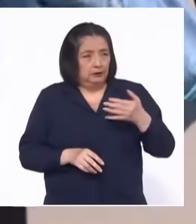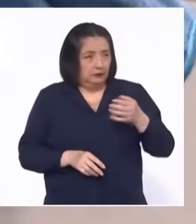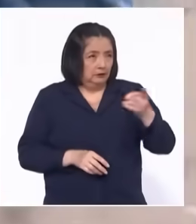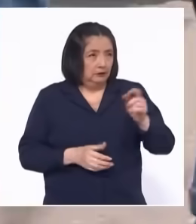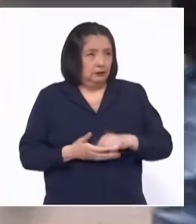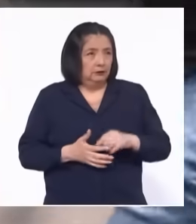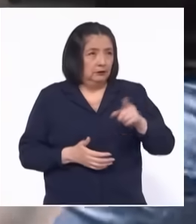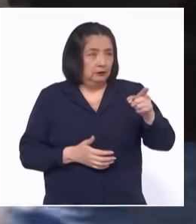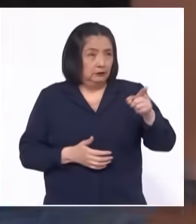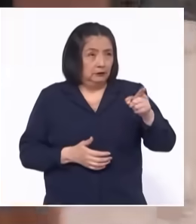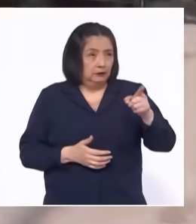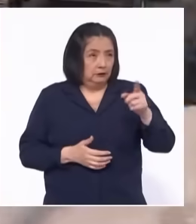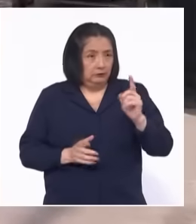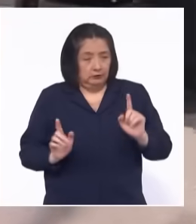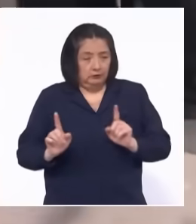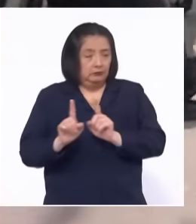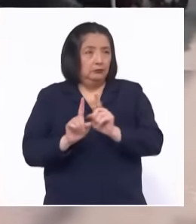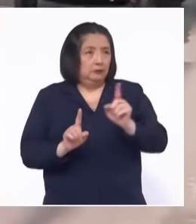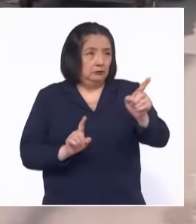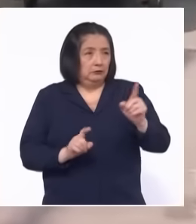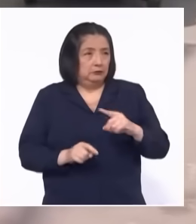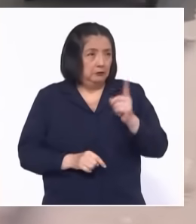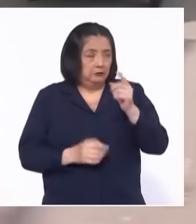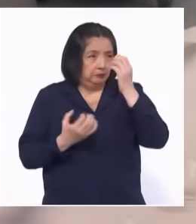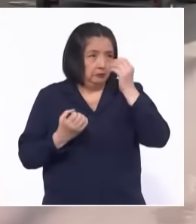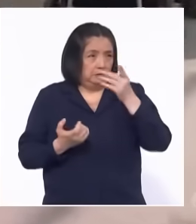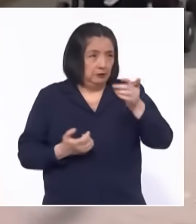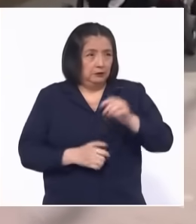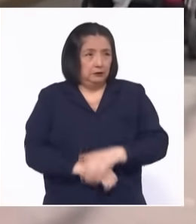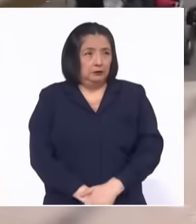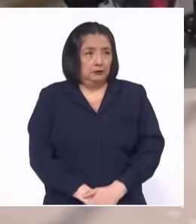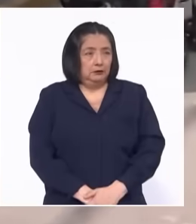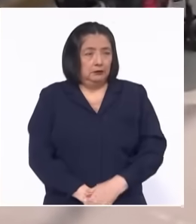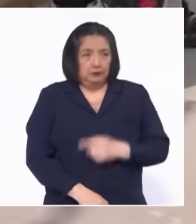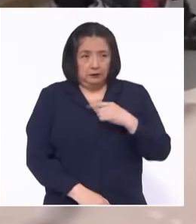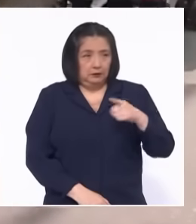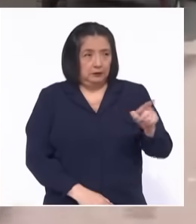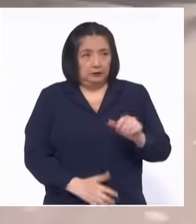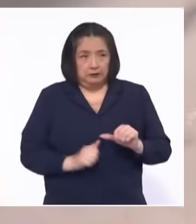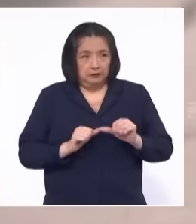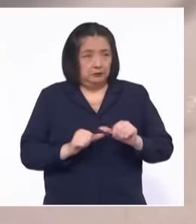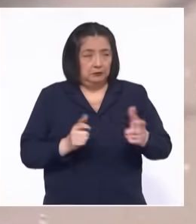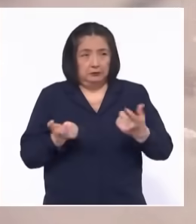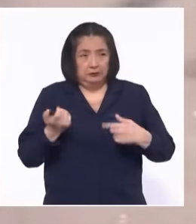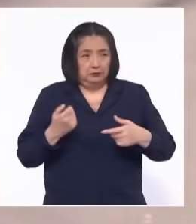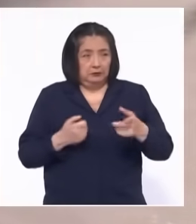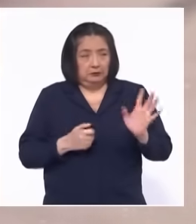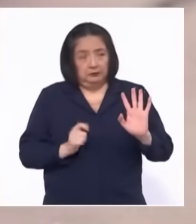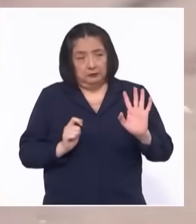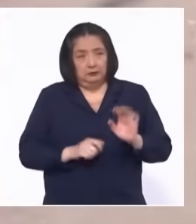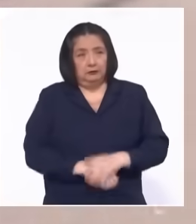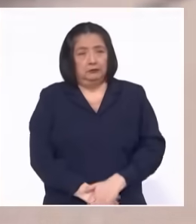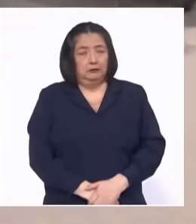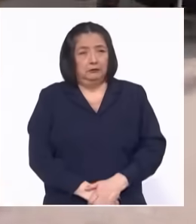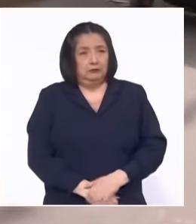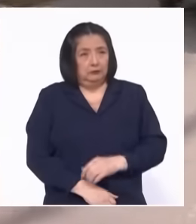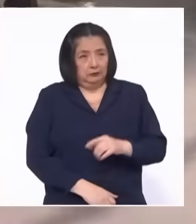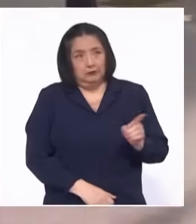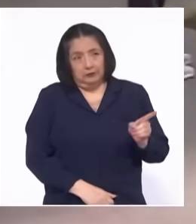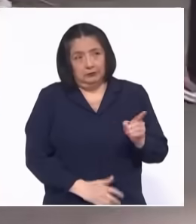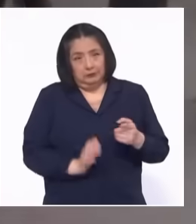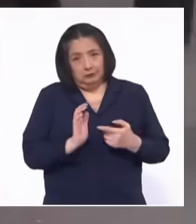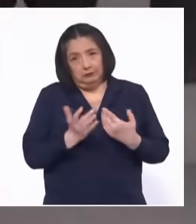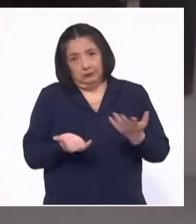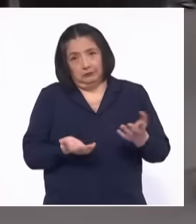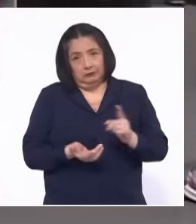de que el fiscalizador está a su costado, no le hace caso, no la obedece. Ella sigue tranquila vendiendo, no es con ello. Eso solo muestra